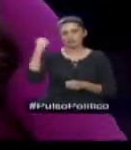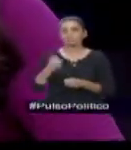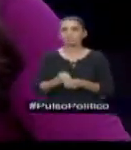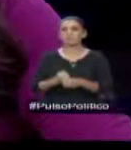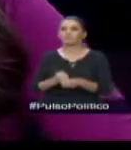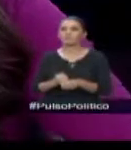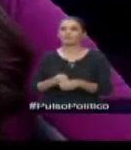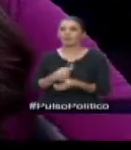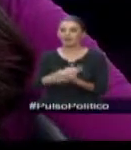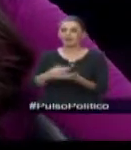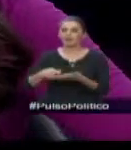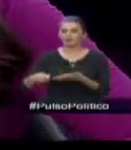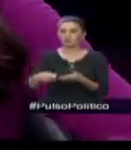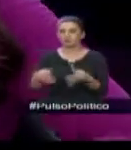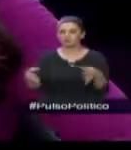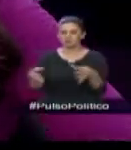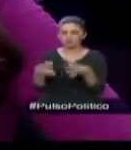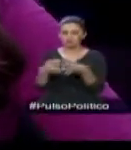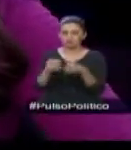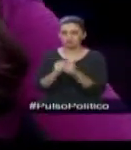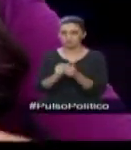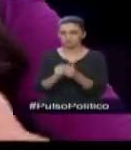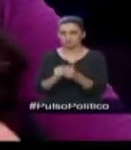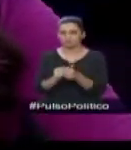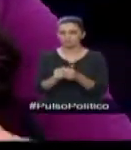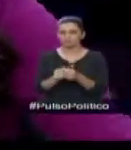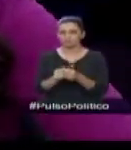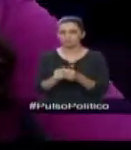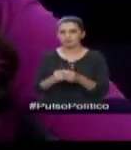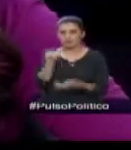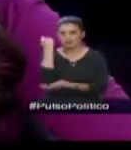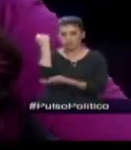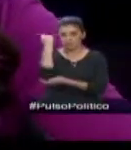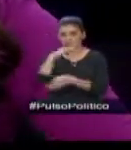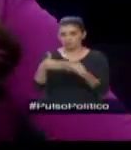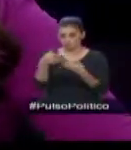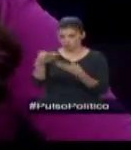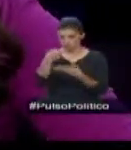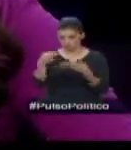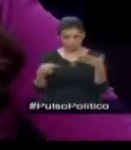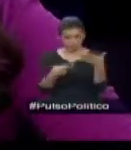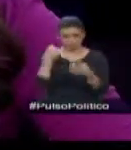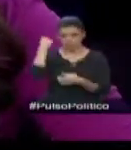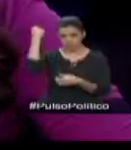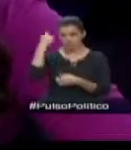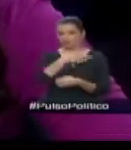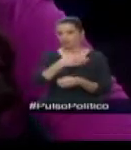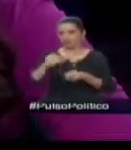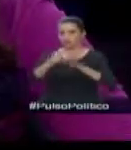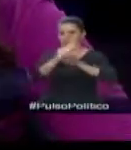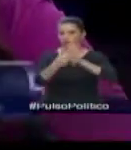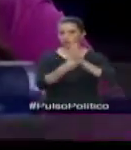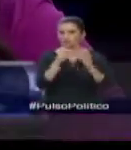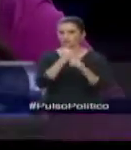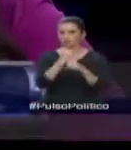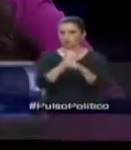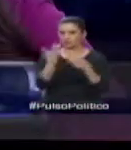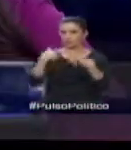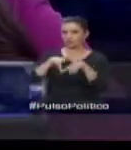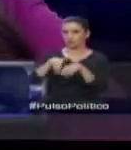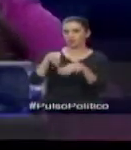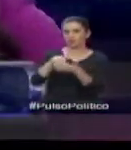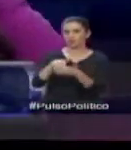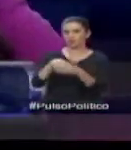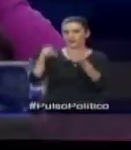está la sindicalización y todos estos derechos y el código trabajo fue incluido en el